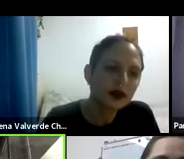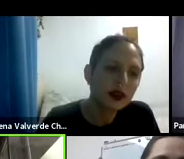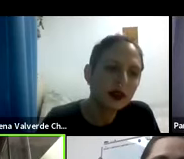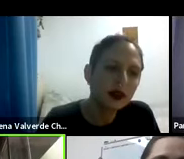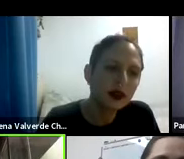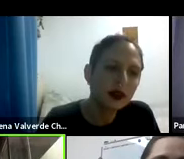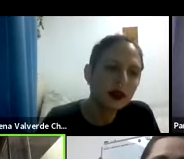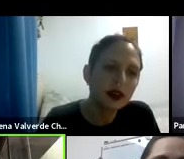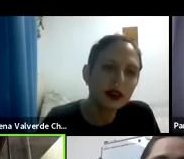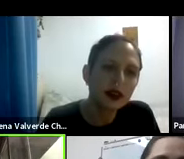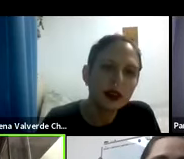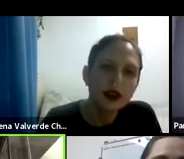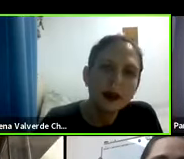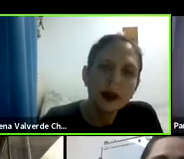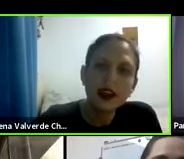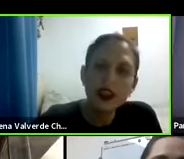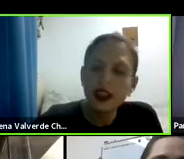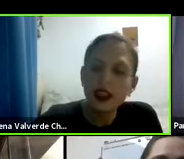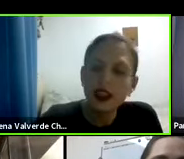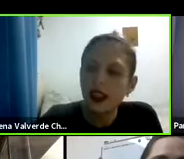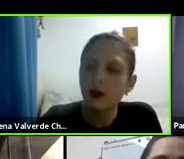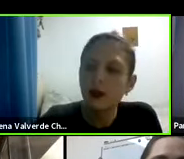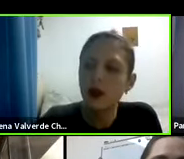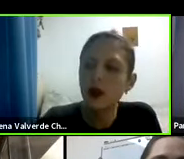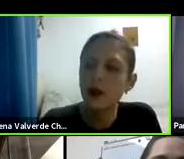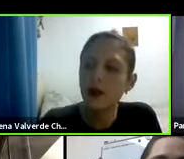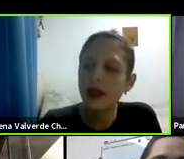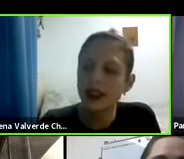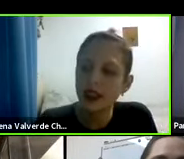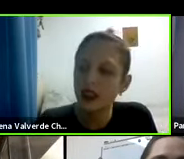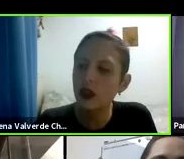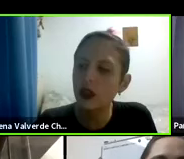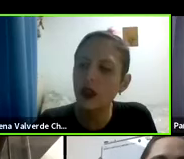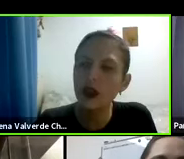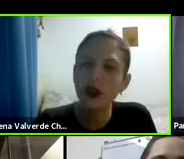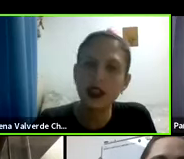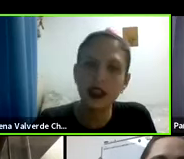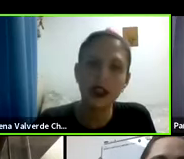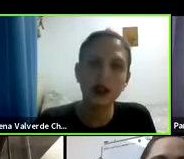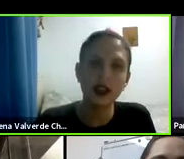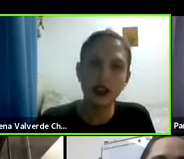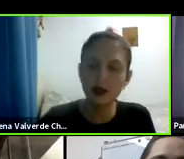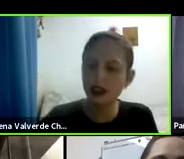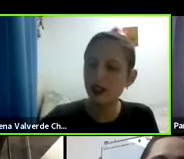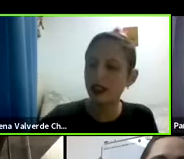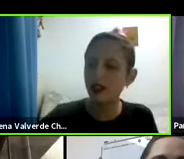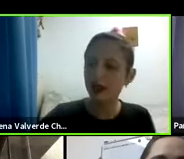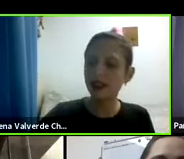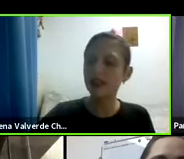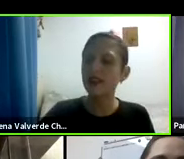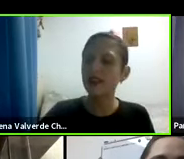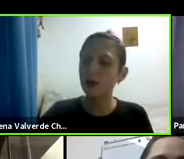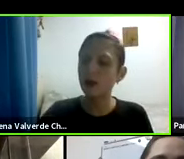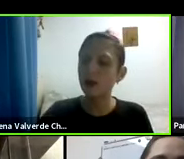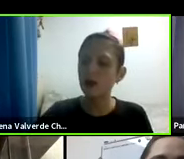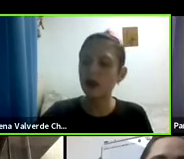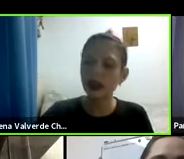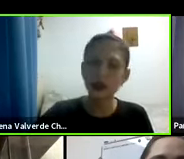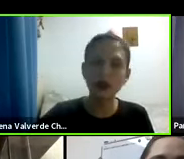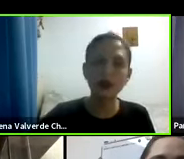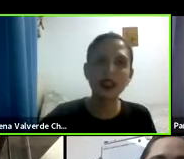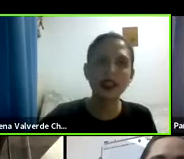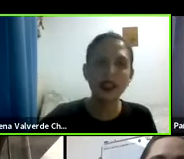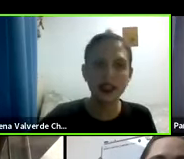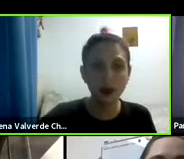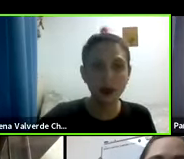todo el documental y un poco como para acercarlo a lo que a lo que digamos que también a mí me interesaba un poco que